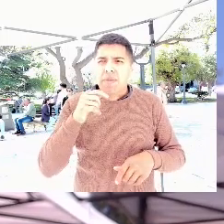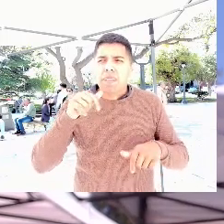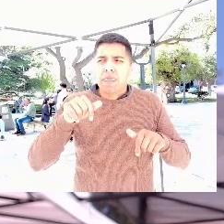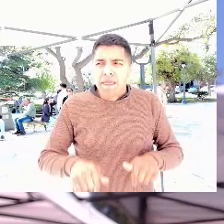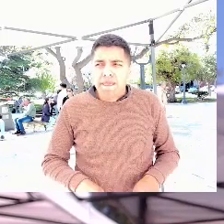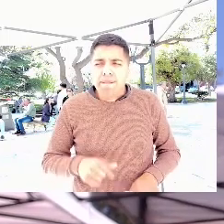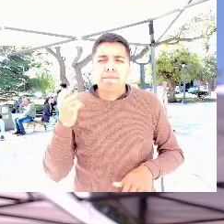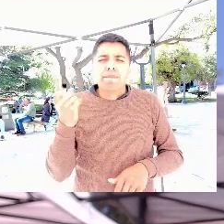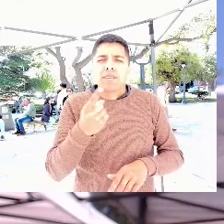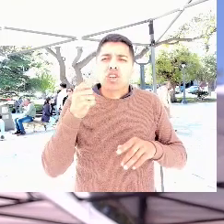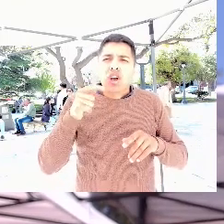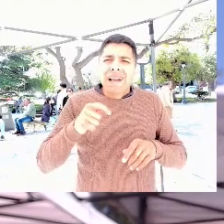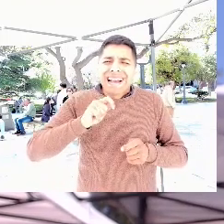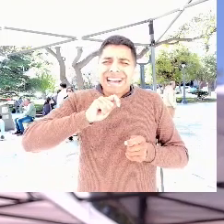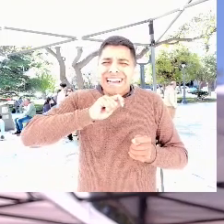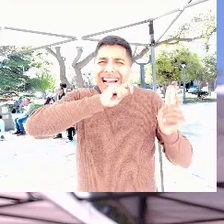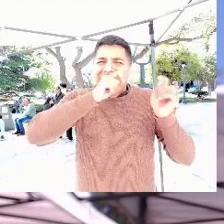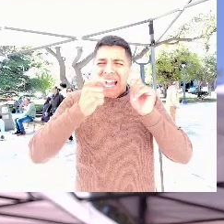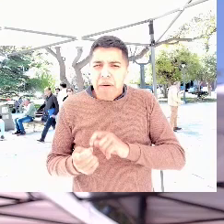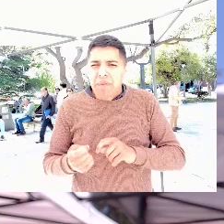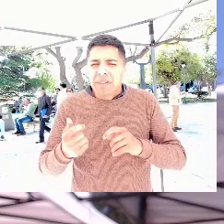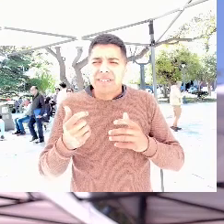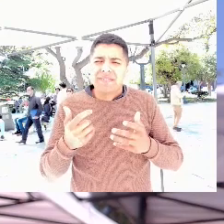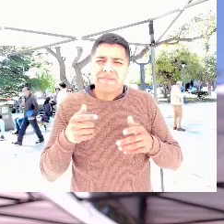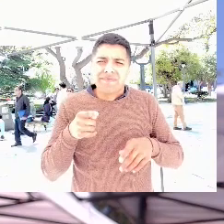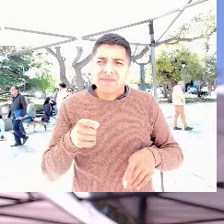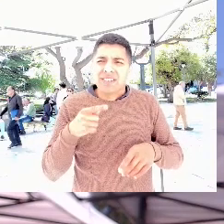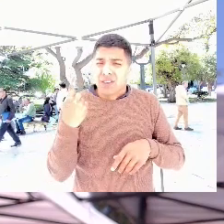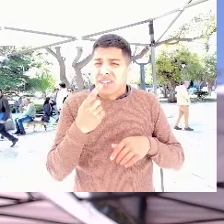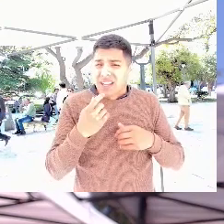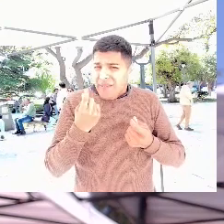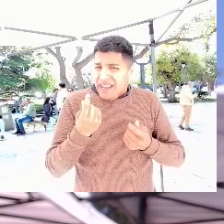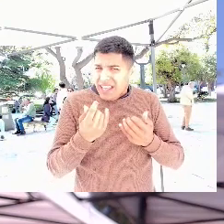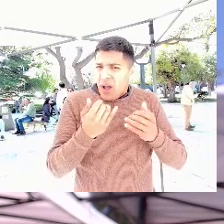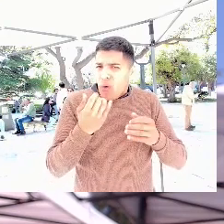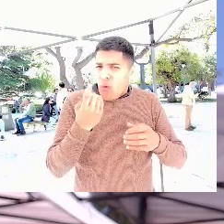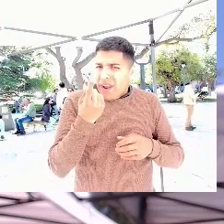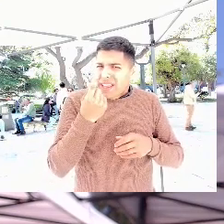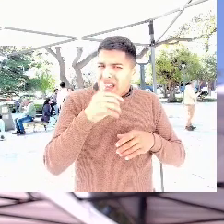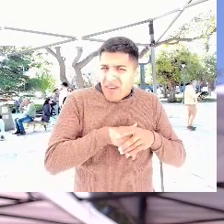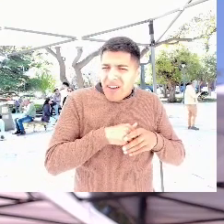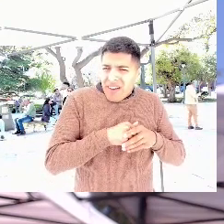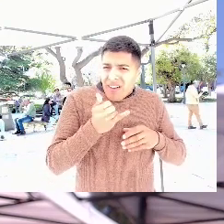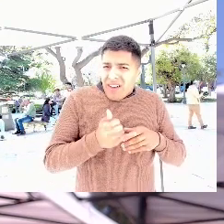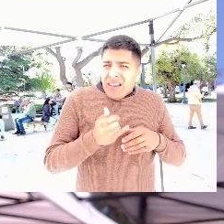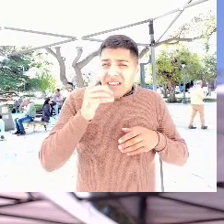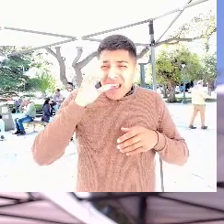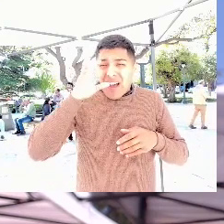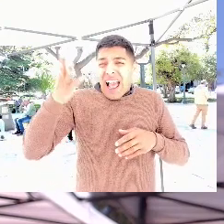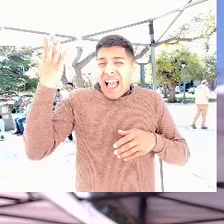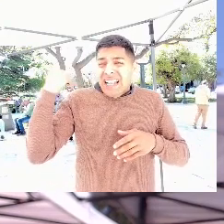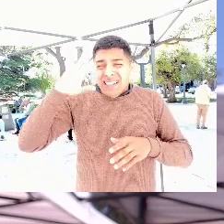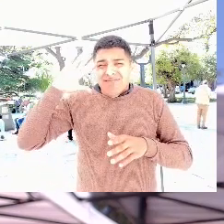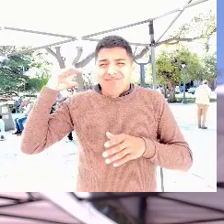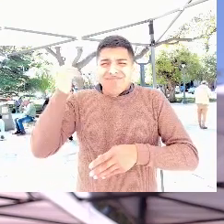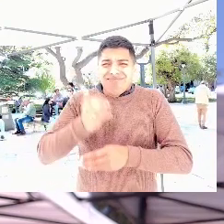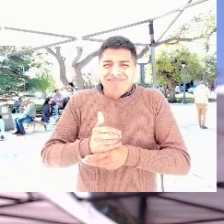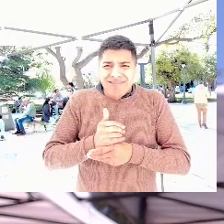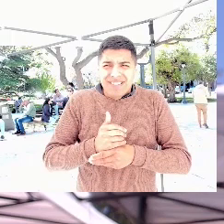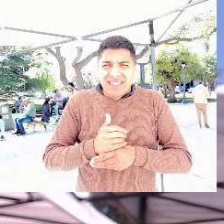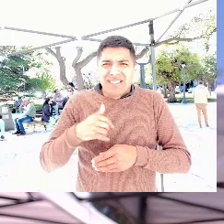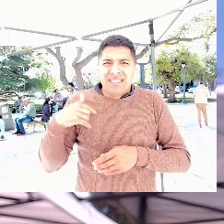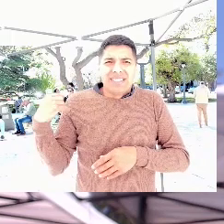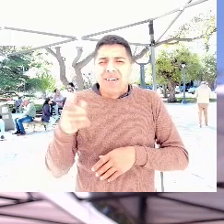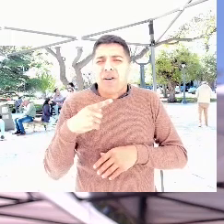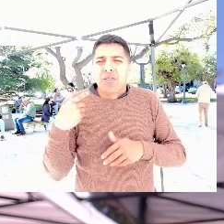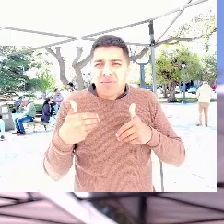en el movimiento es un poco respuesta a ese ahorro que tiene el municipio. Cuando en su momento la pandemia tuvo que ser prioridad, tuvimos